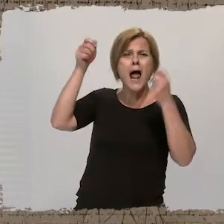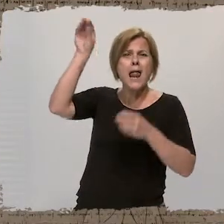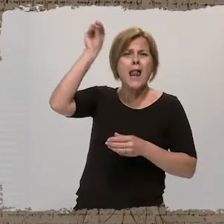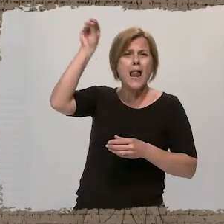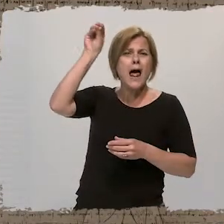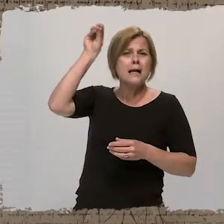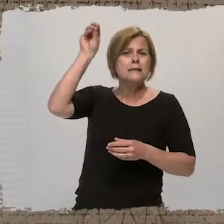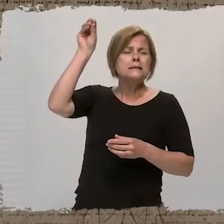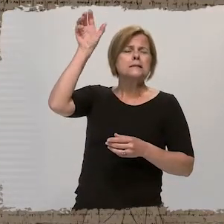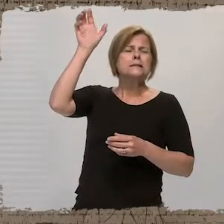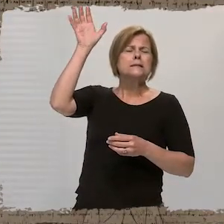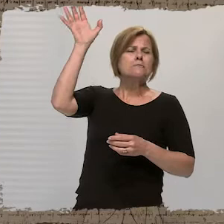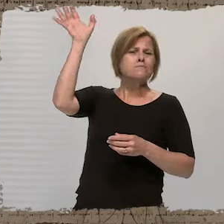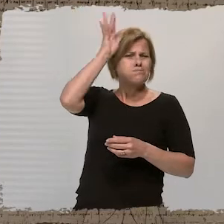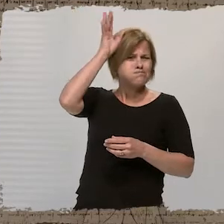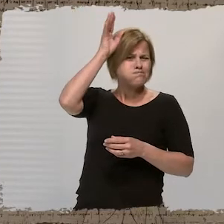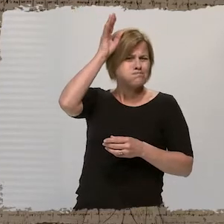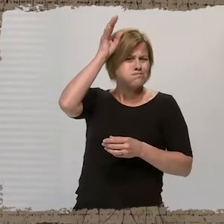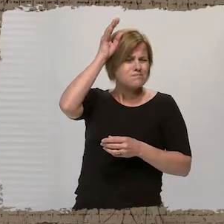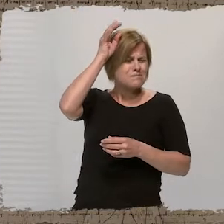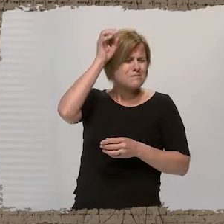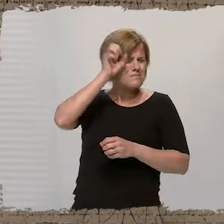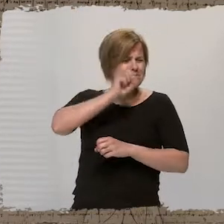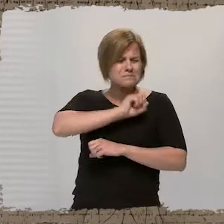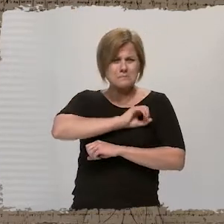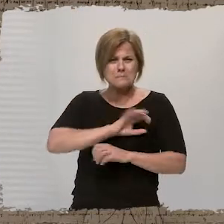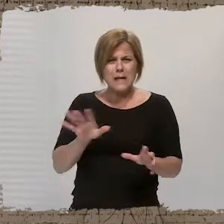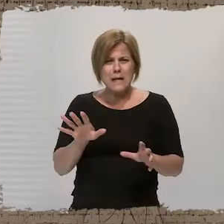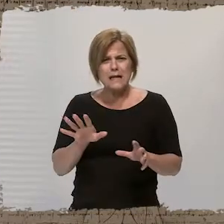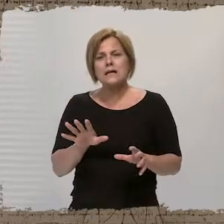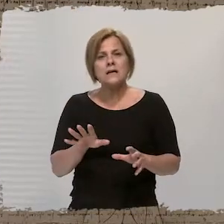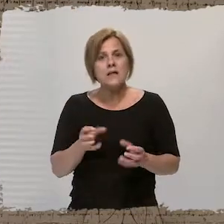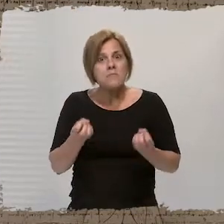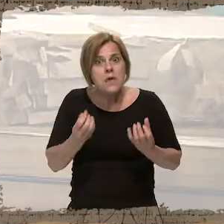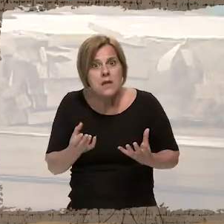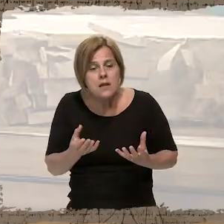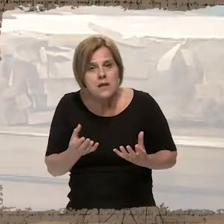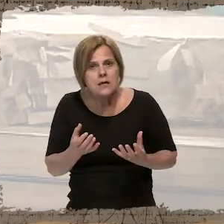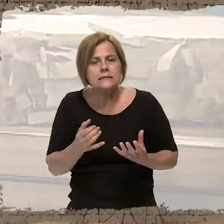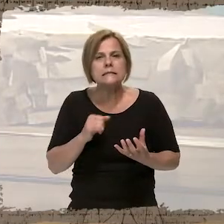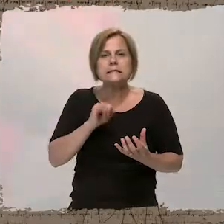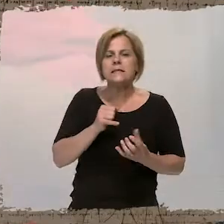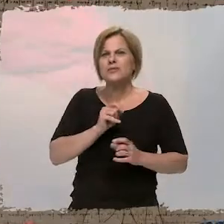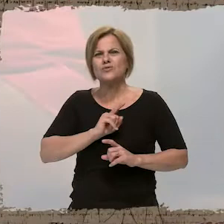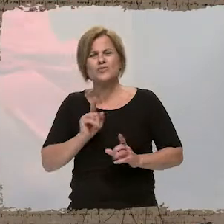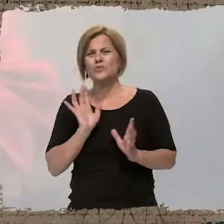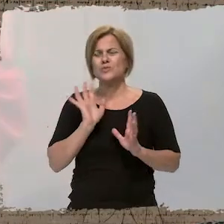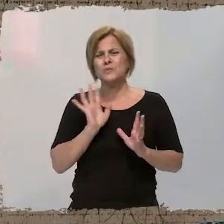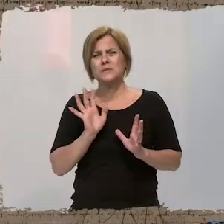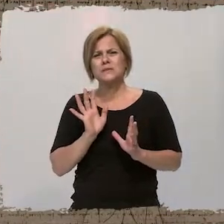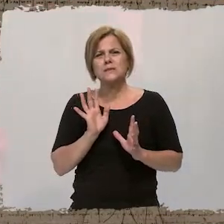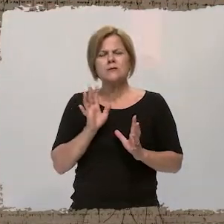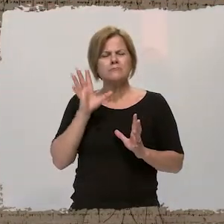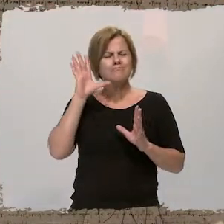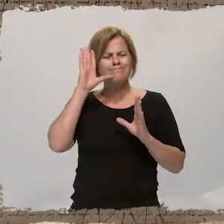alto de la cocina y se me cayó un cucharón de madera en la cabeza ahí estás bien sí pero no porque